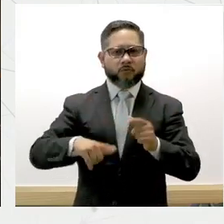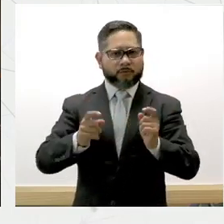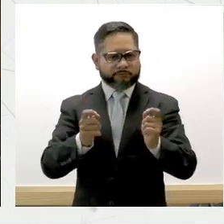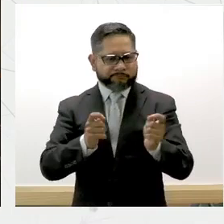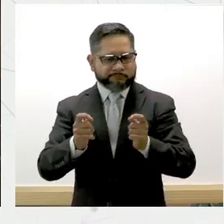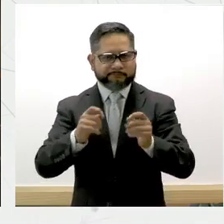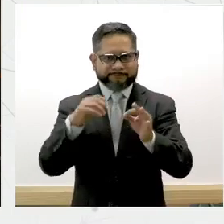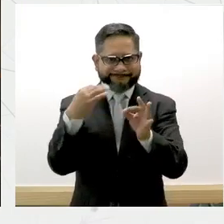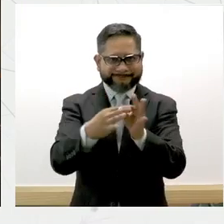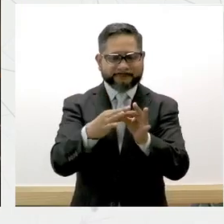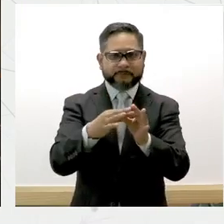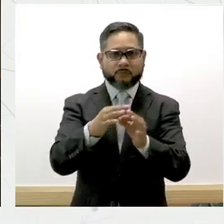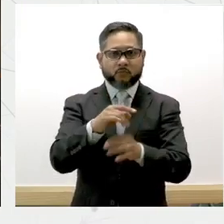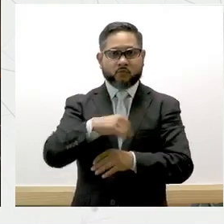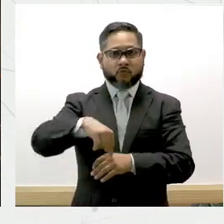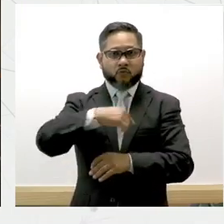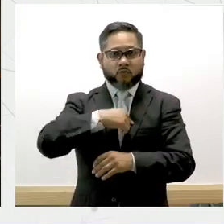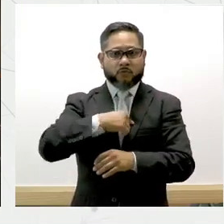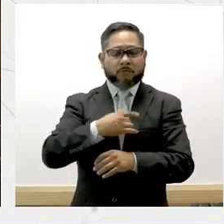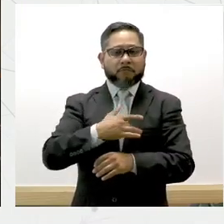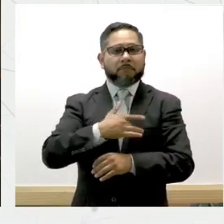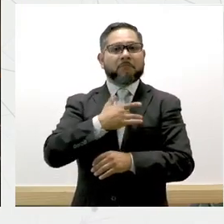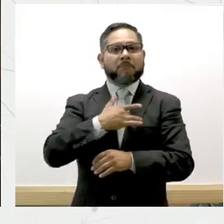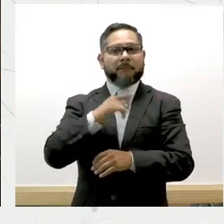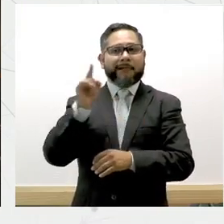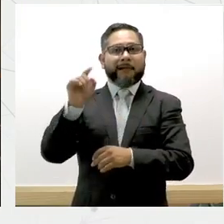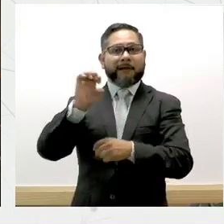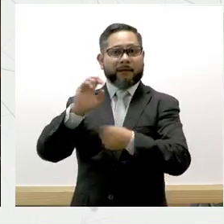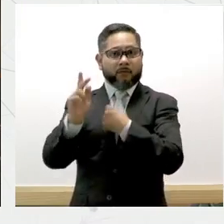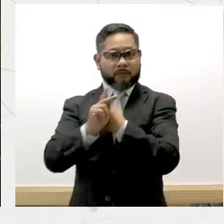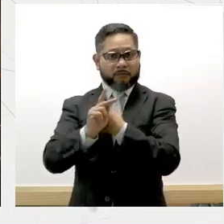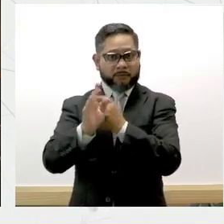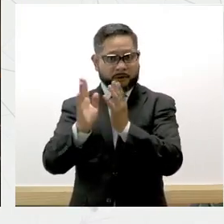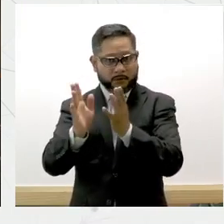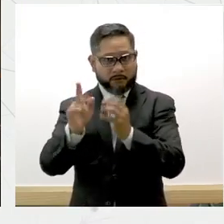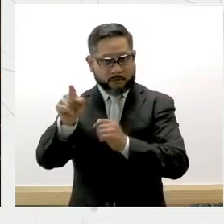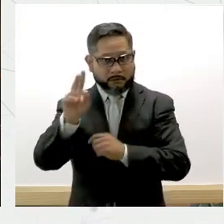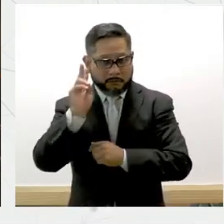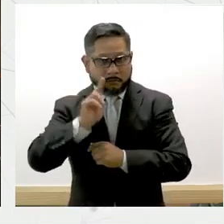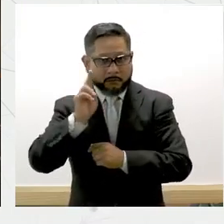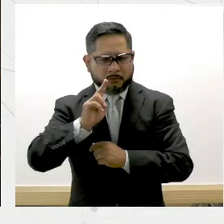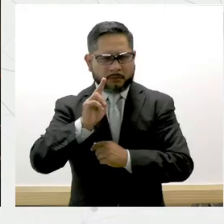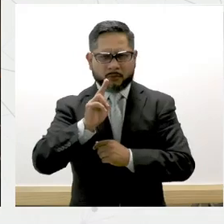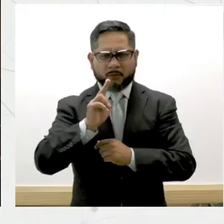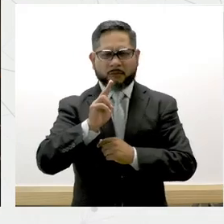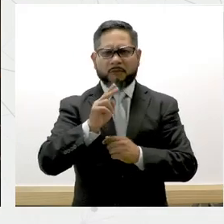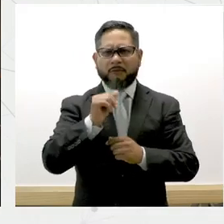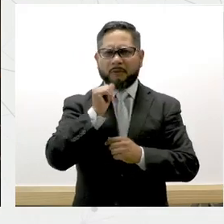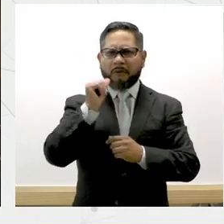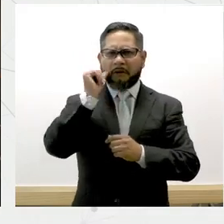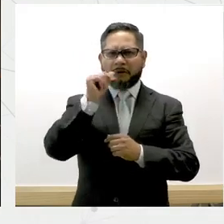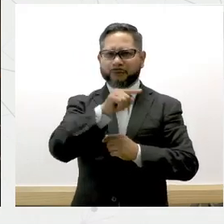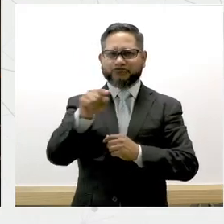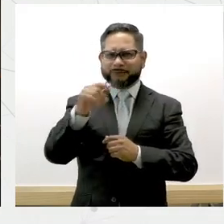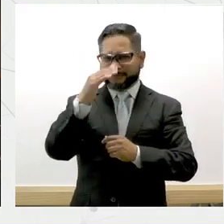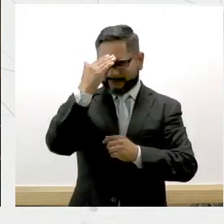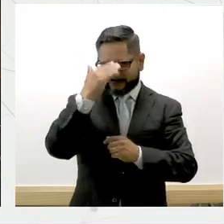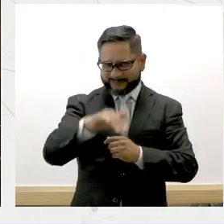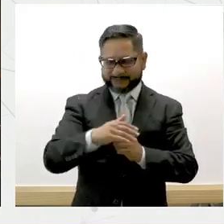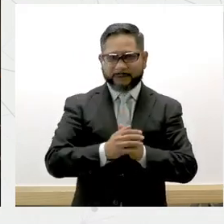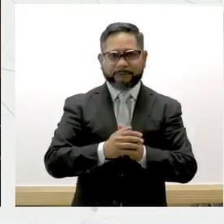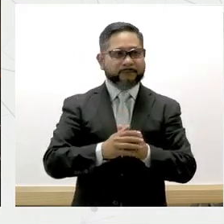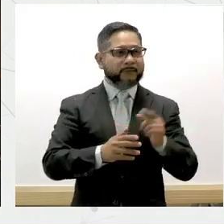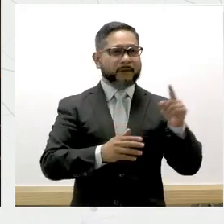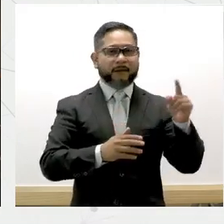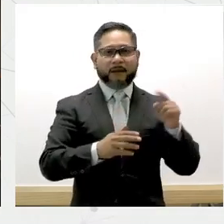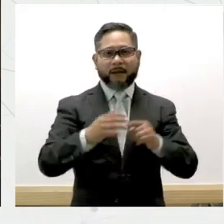que pensar que no es solo Europa la que está probando. Ayer mismo tenía acceso a una información que seguro que todos ustedes han visto también y es que California